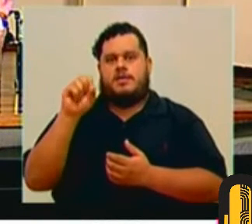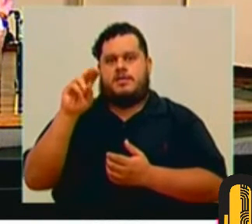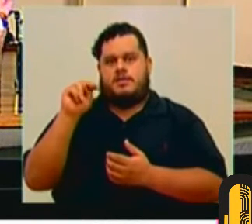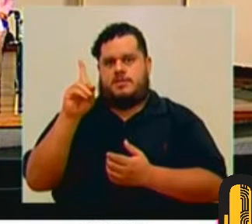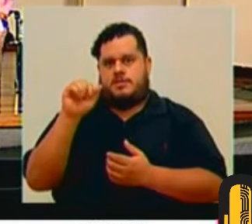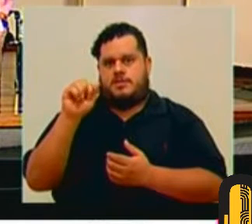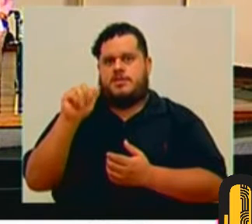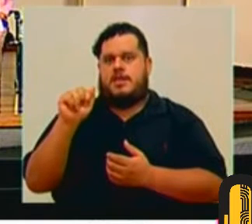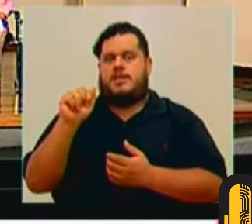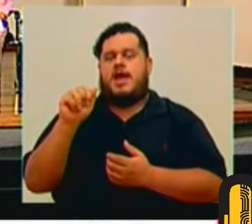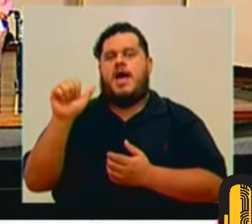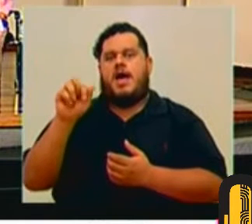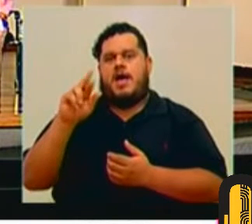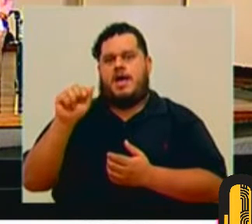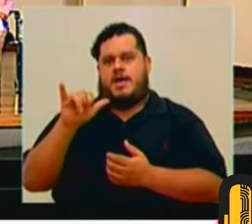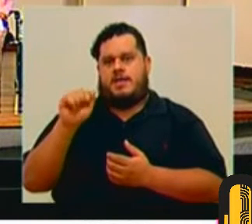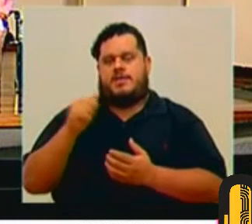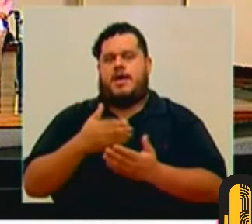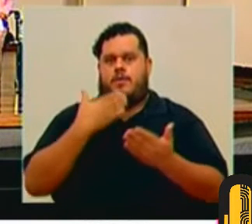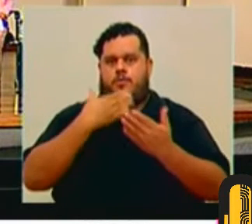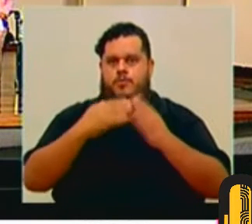tardes.